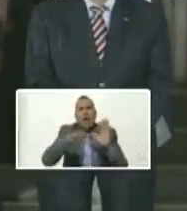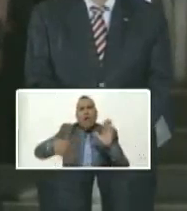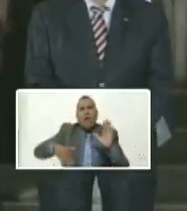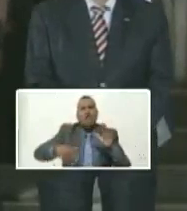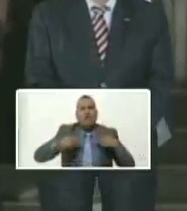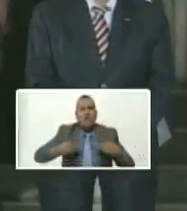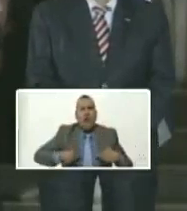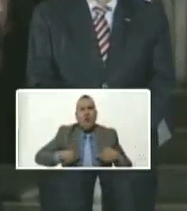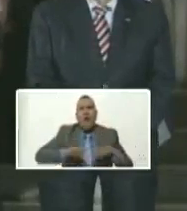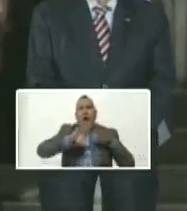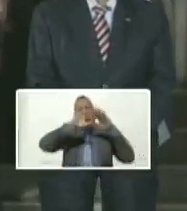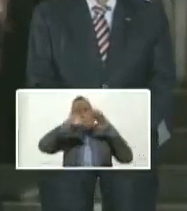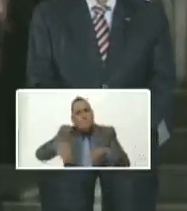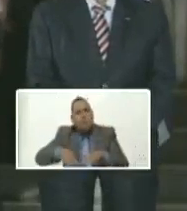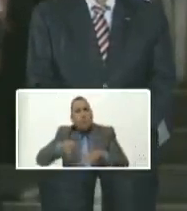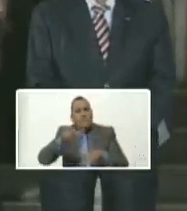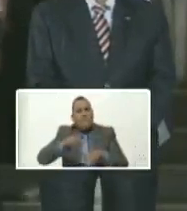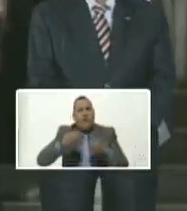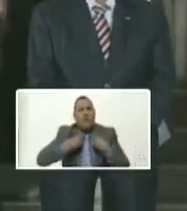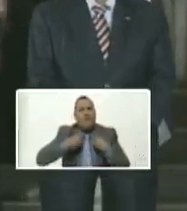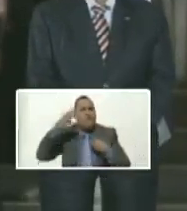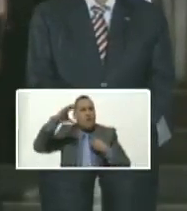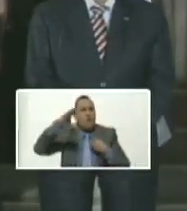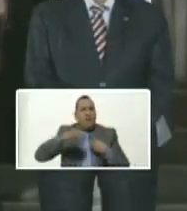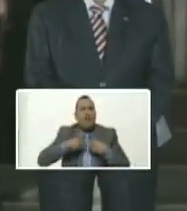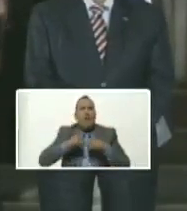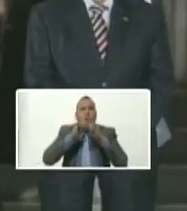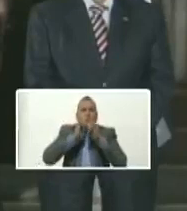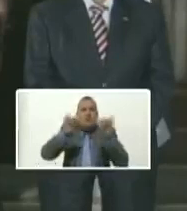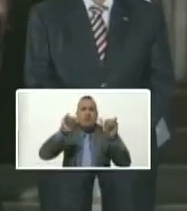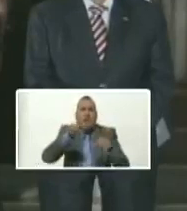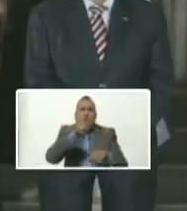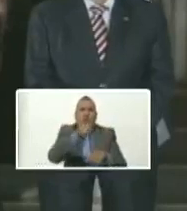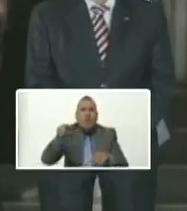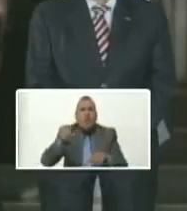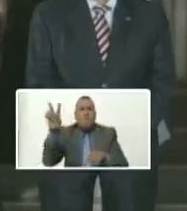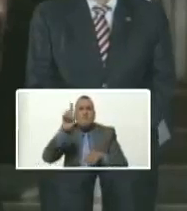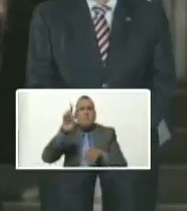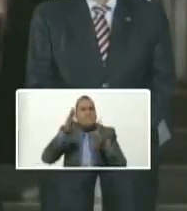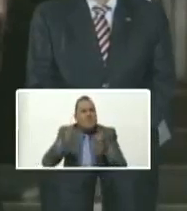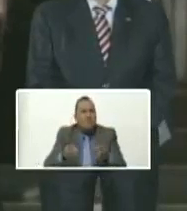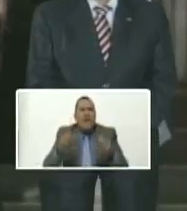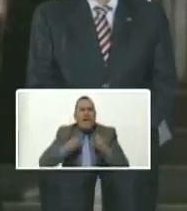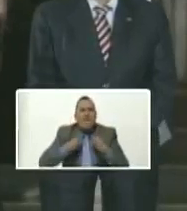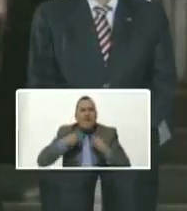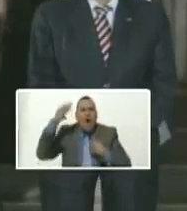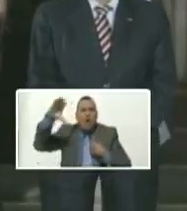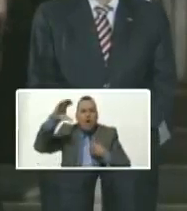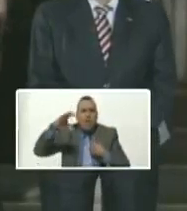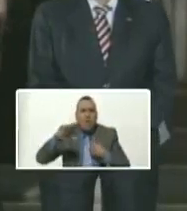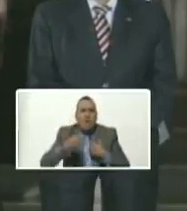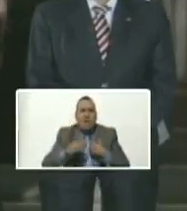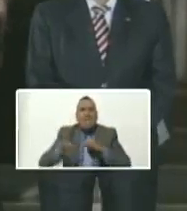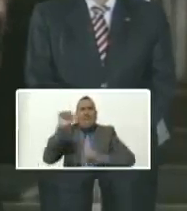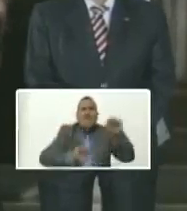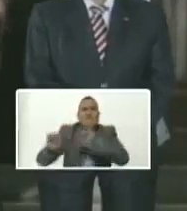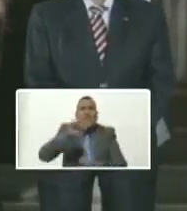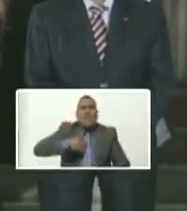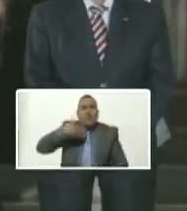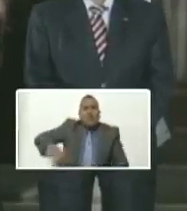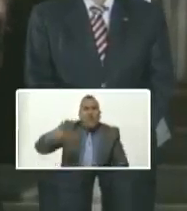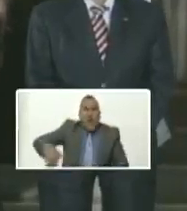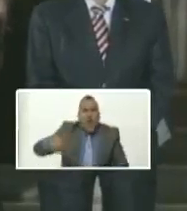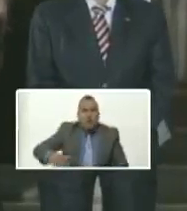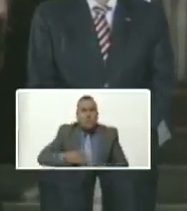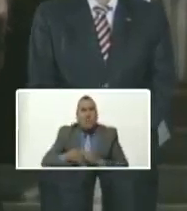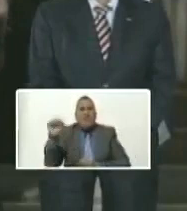los venezolanos y venezolanas. Y yo les envío un mensaje, venezolanos y venezolanas que vivan en Colombia. Defiendan sus derechos,